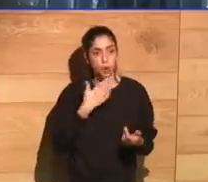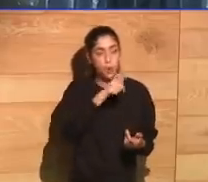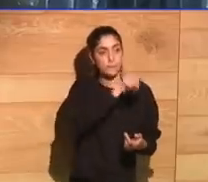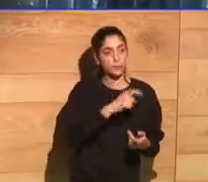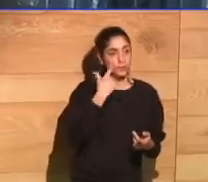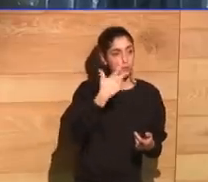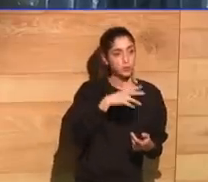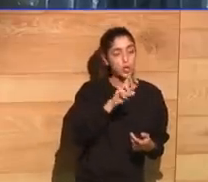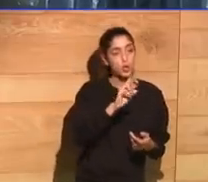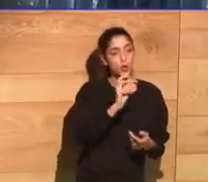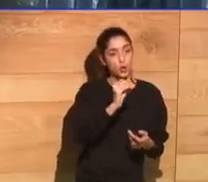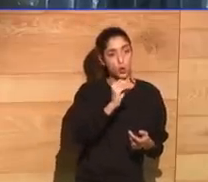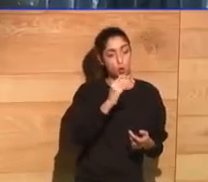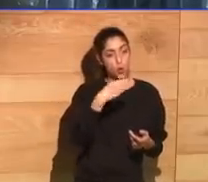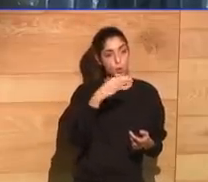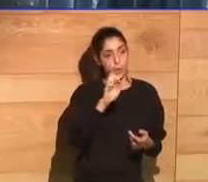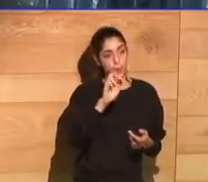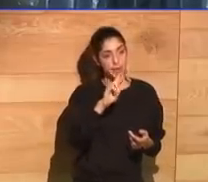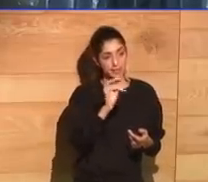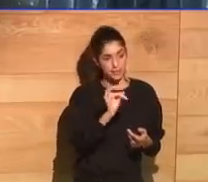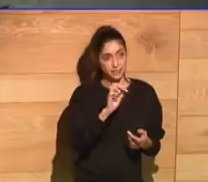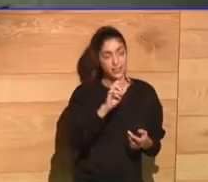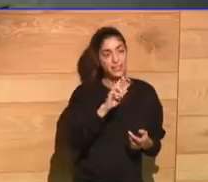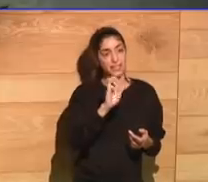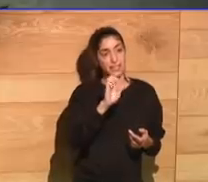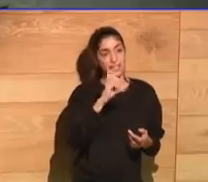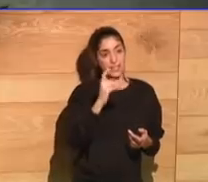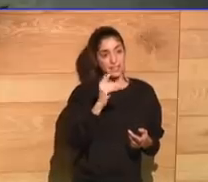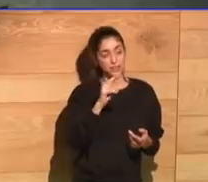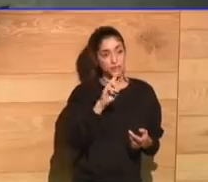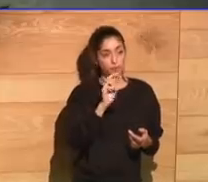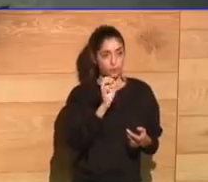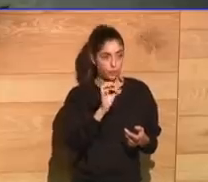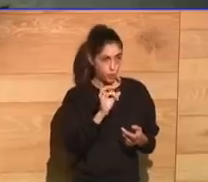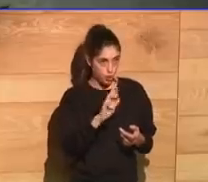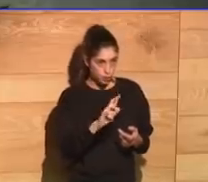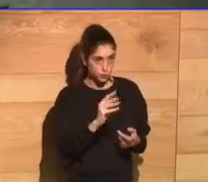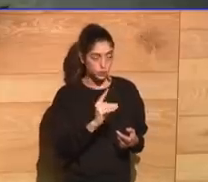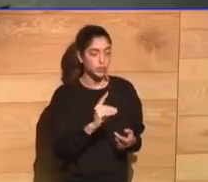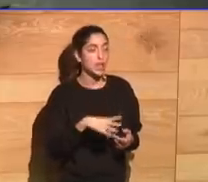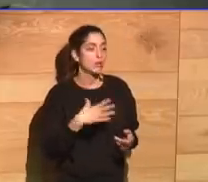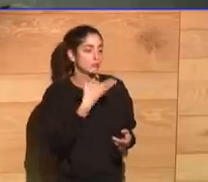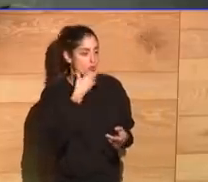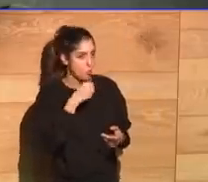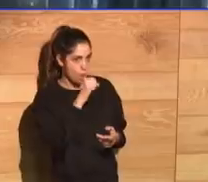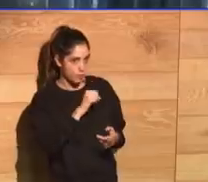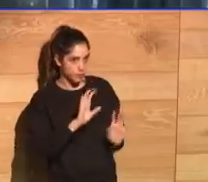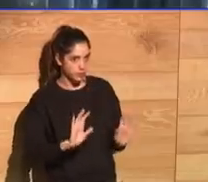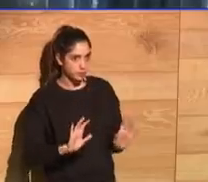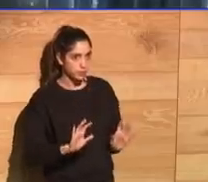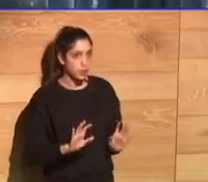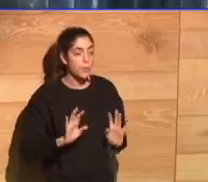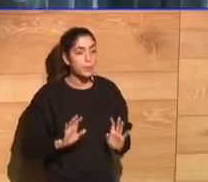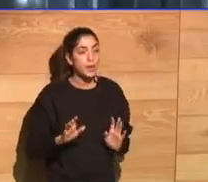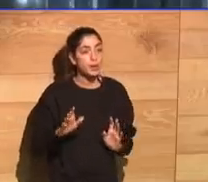entonces, que sí. No. Viene con esa pátina, pobre hombre. Así que qué guapo es Robert Redford. Por le propusieron a un joven actor que estaba en el